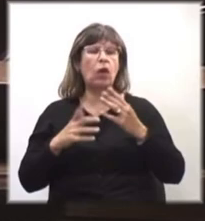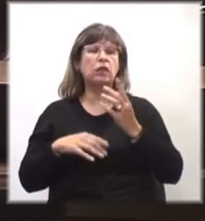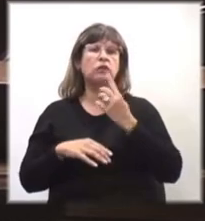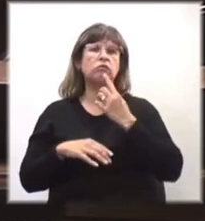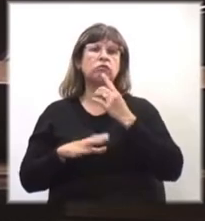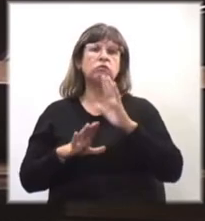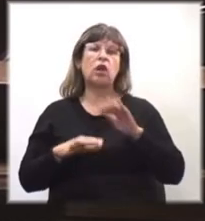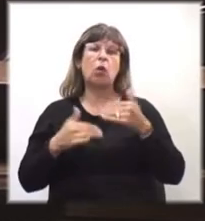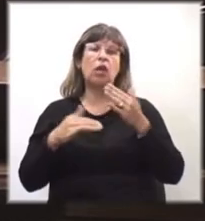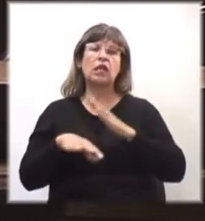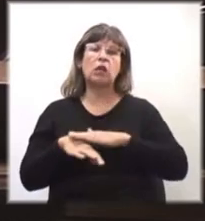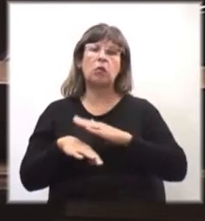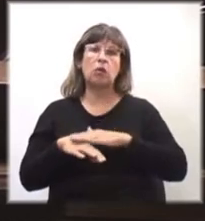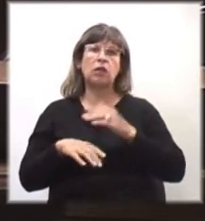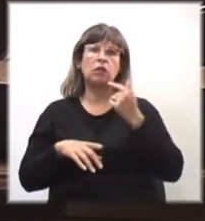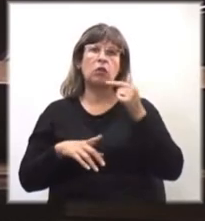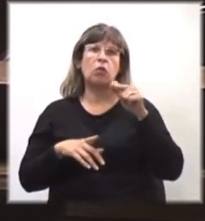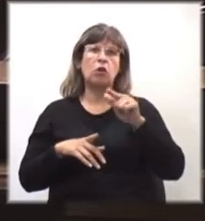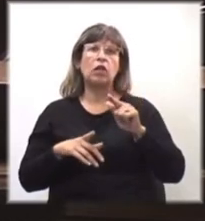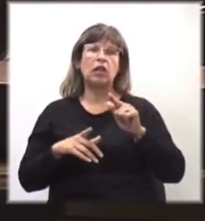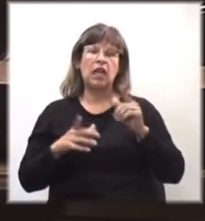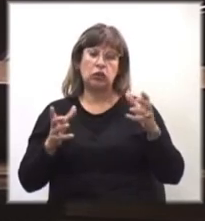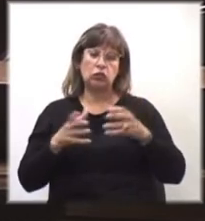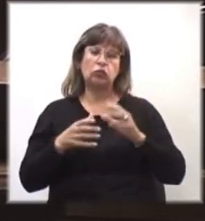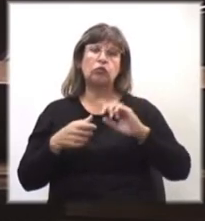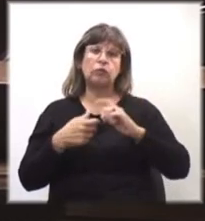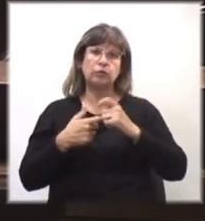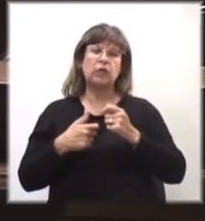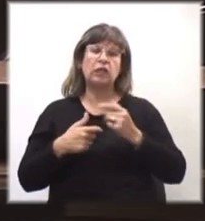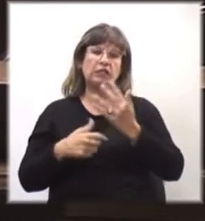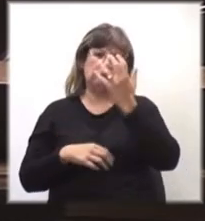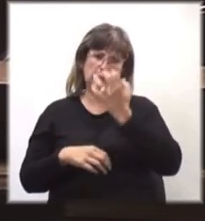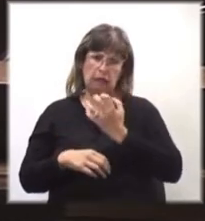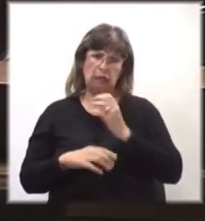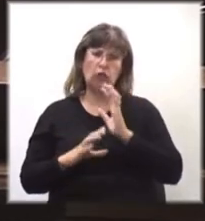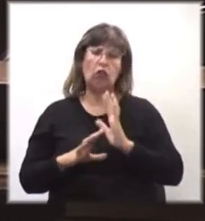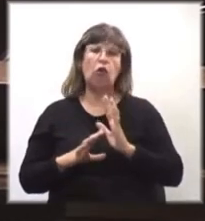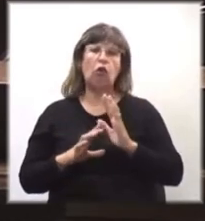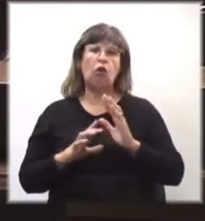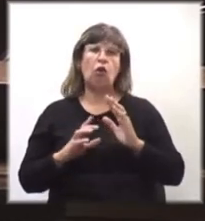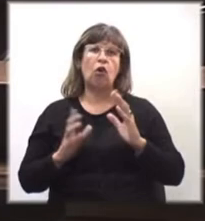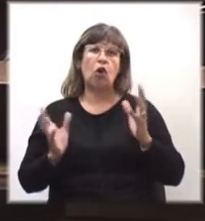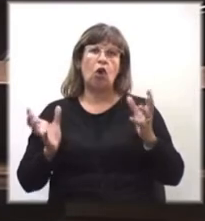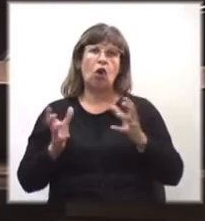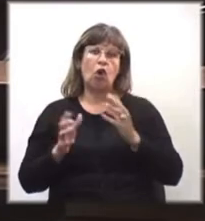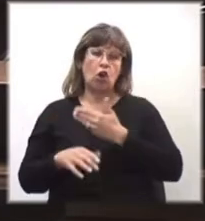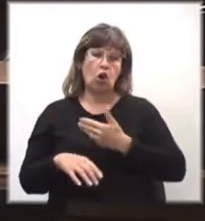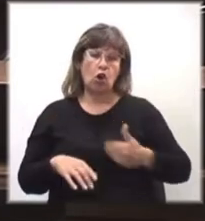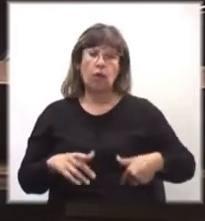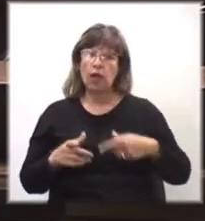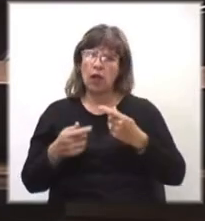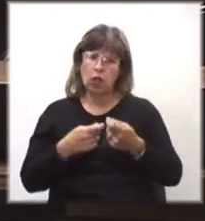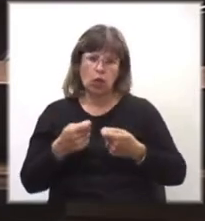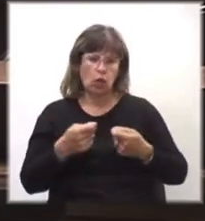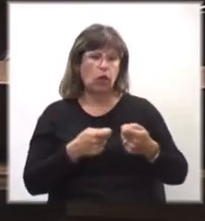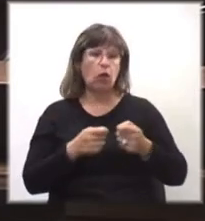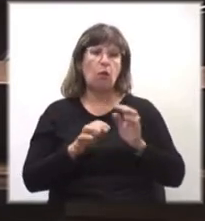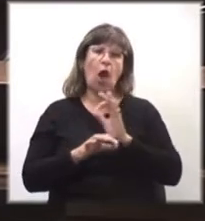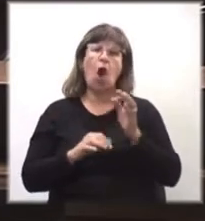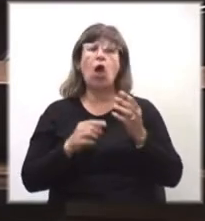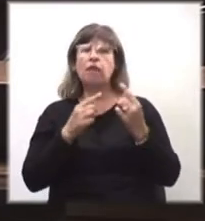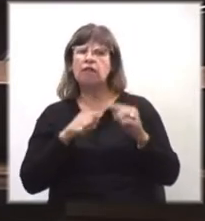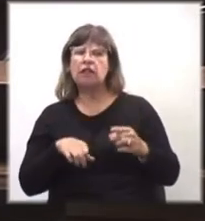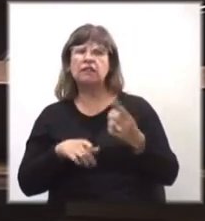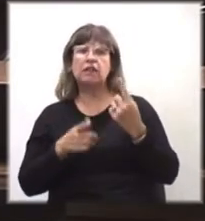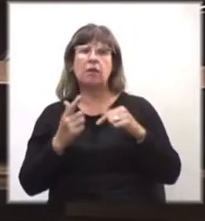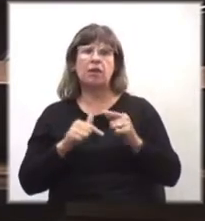momento, porque es un movimiento sindical serio, maduro, con el cual los partidos o los gobiernos negocian, discrepan, pero